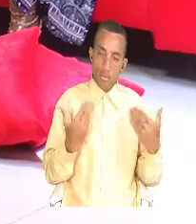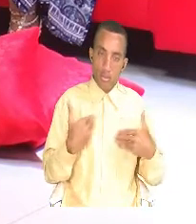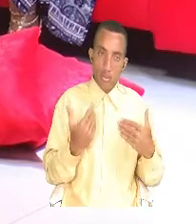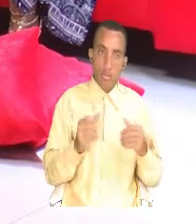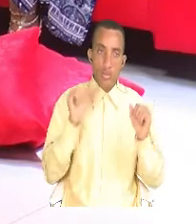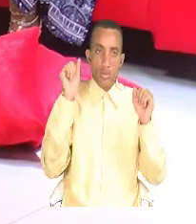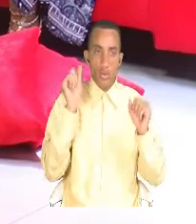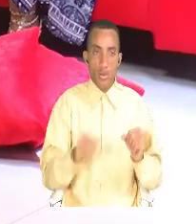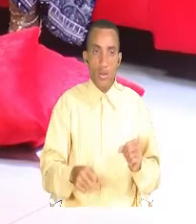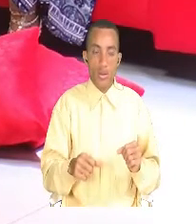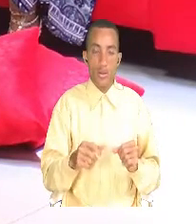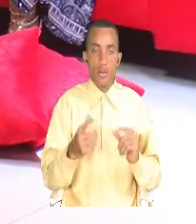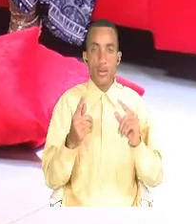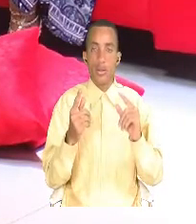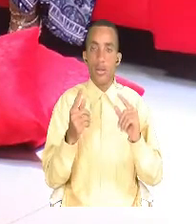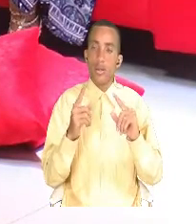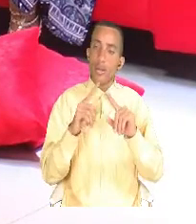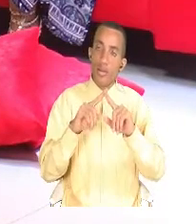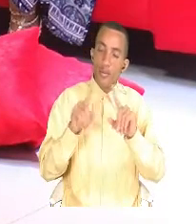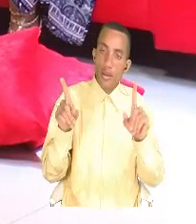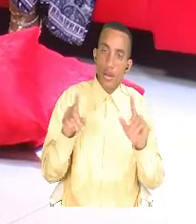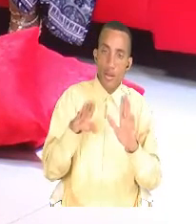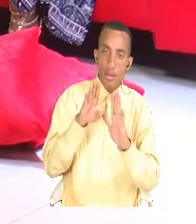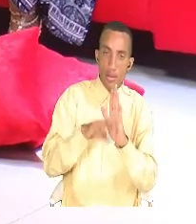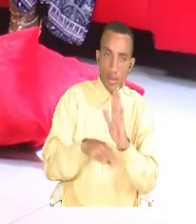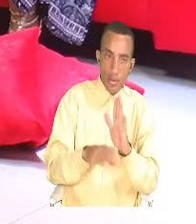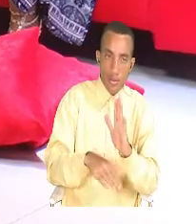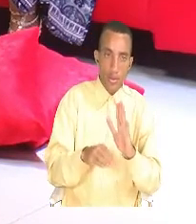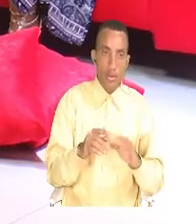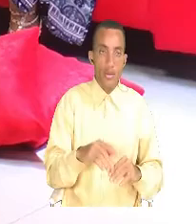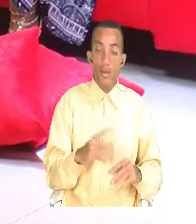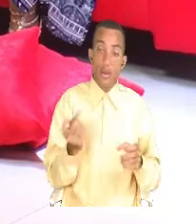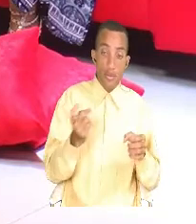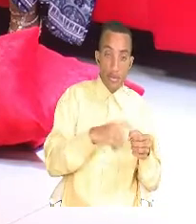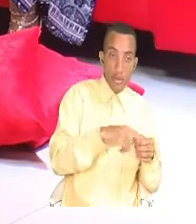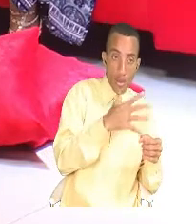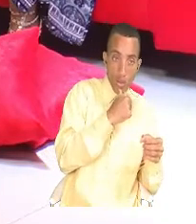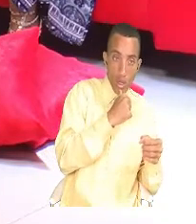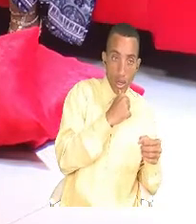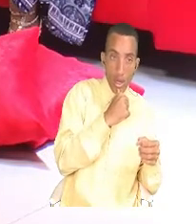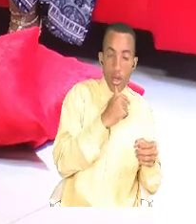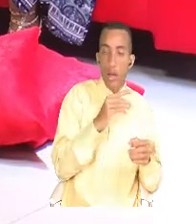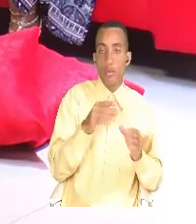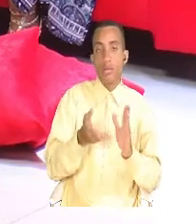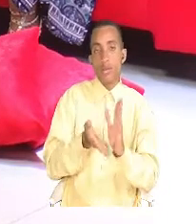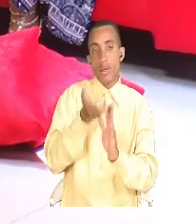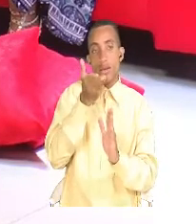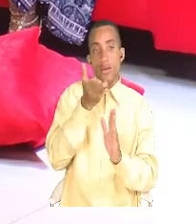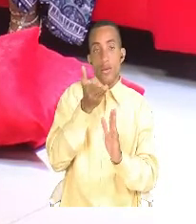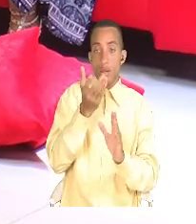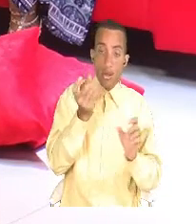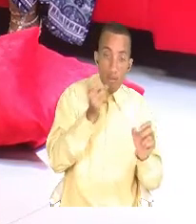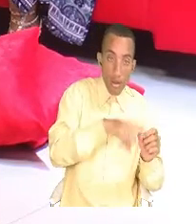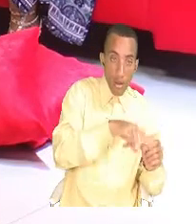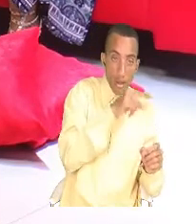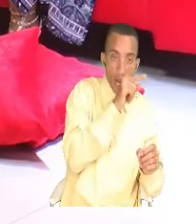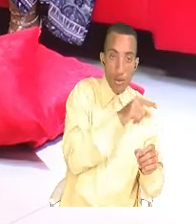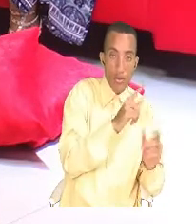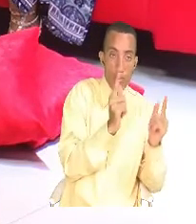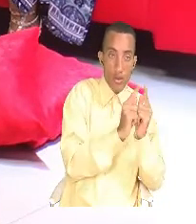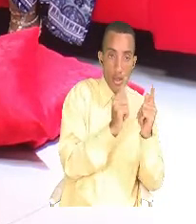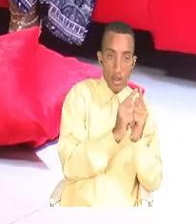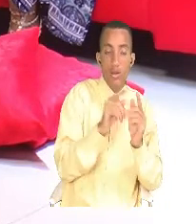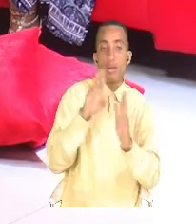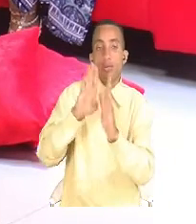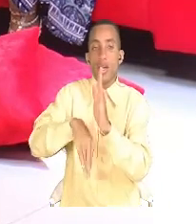sean completamente distintas de las que puede tener cualquier persona que no sea afiliada a la caja. Hemos trabajado ya hace mucho tiempo así con los diferentes